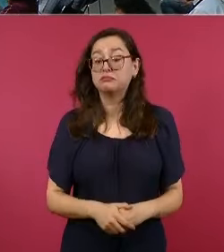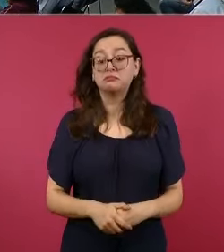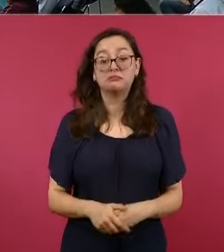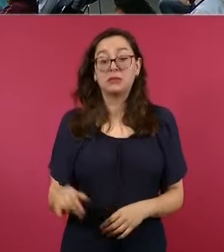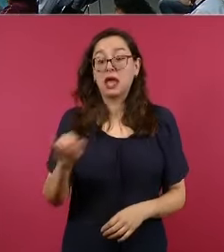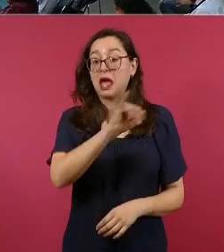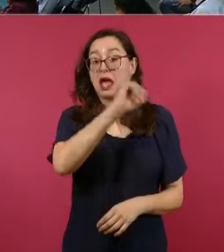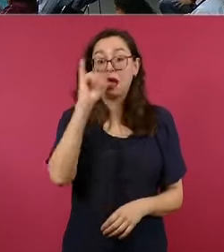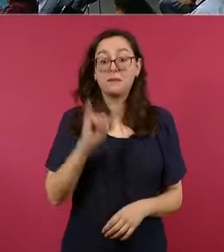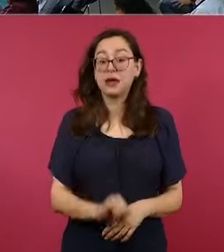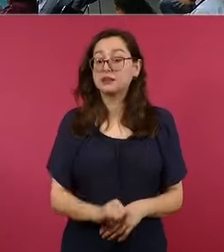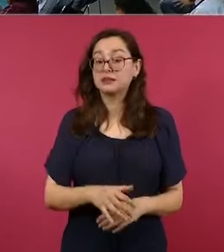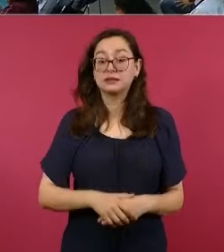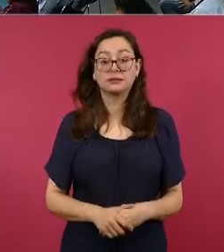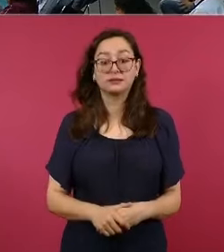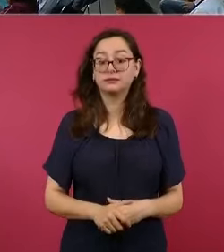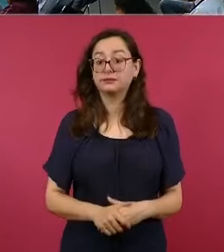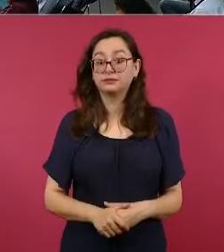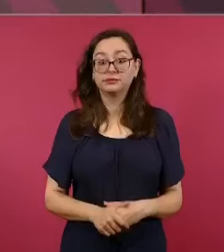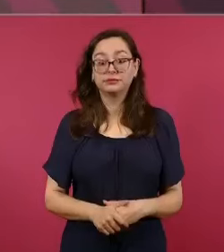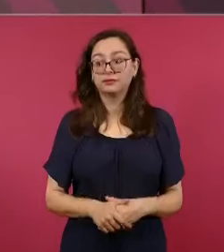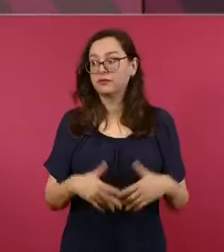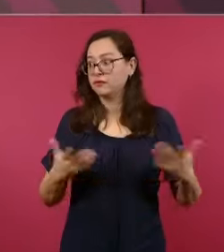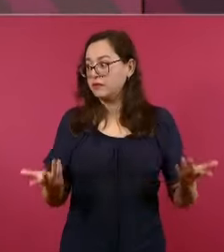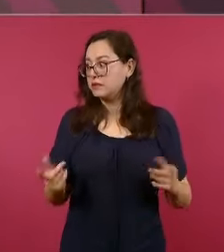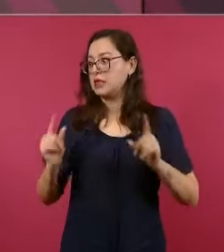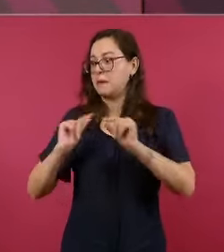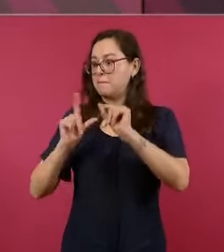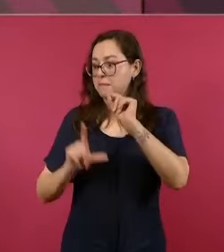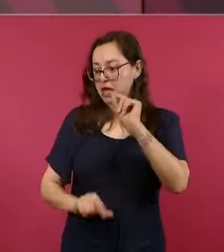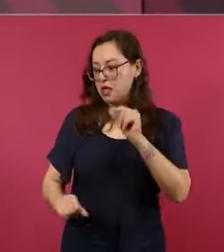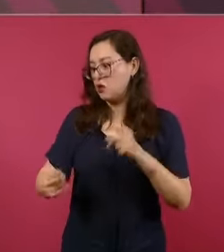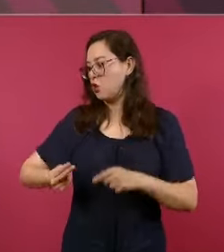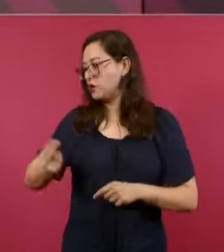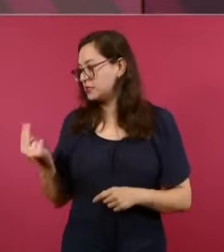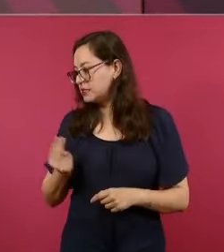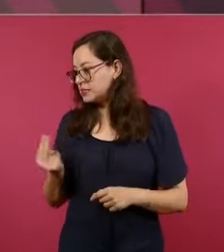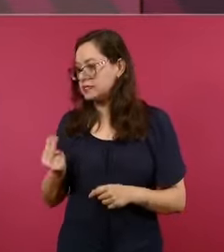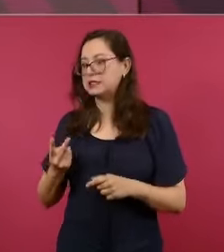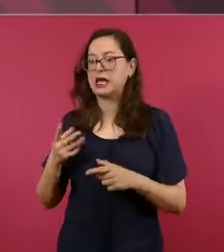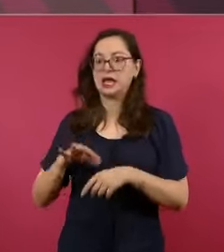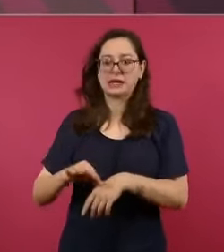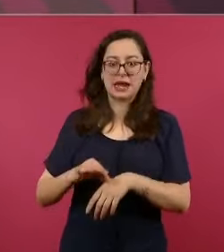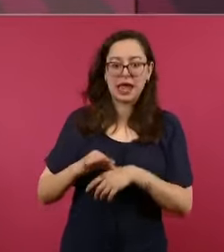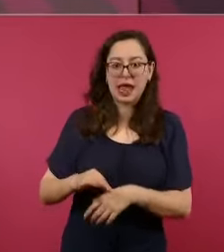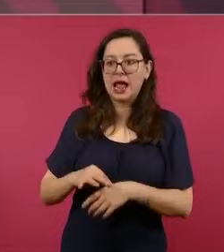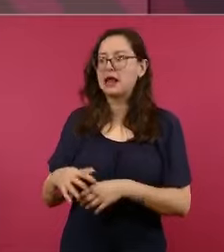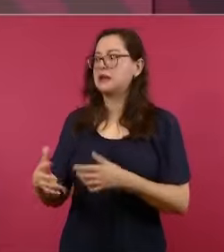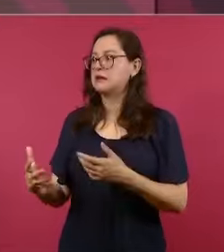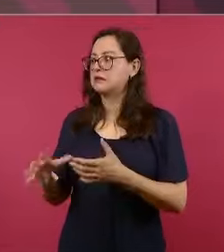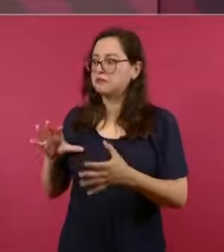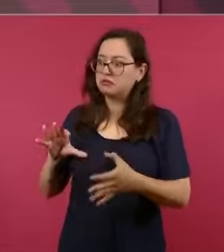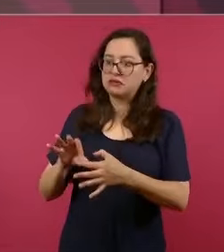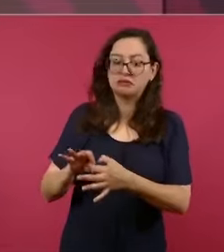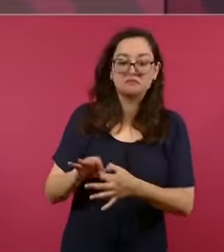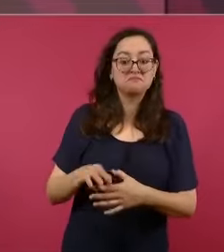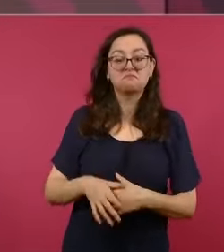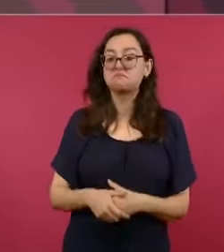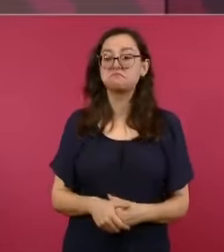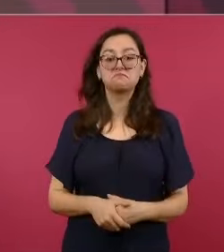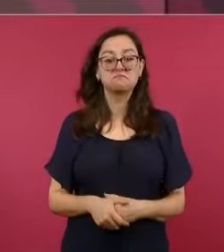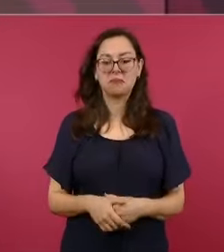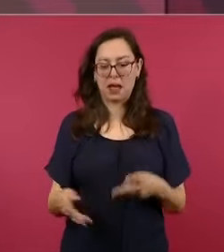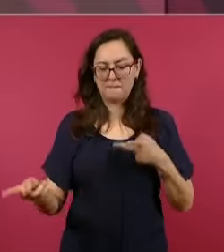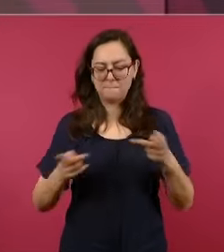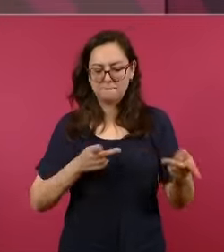neid con nuestra realidad siempre nos